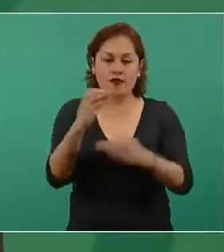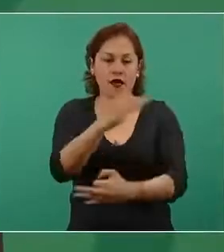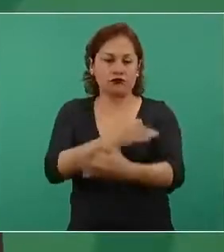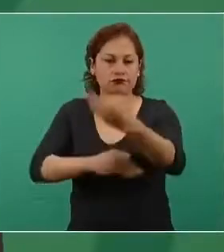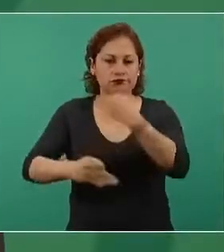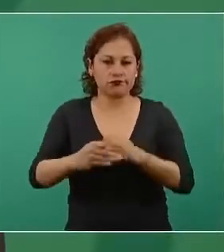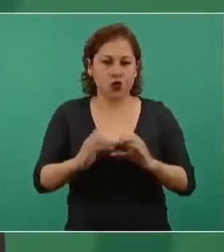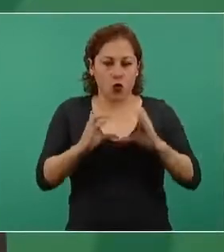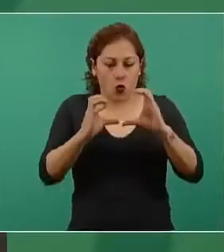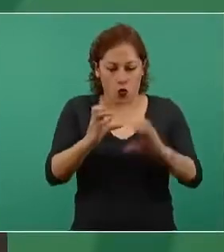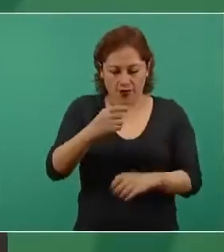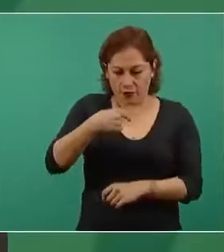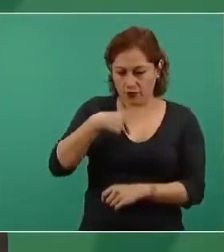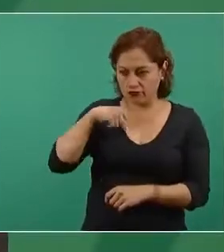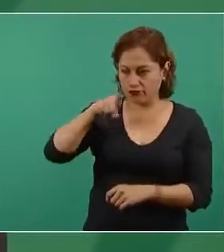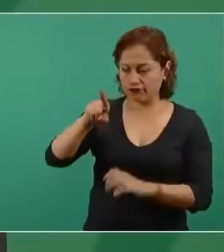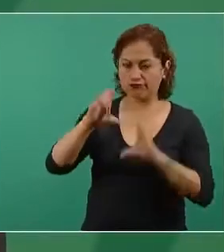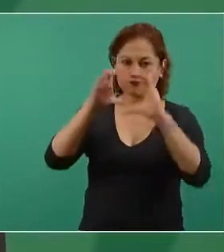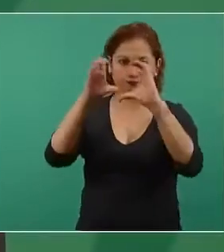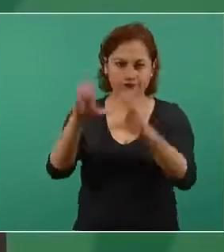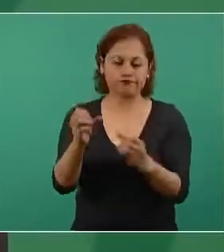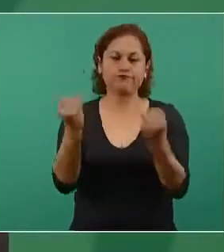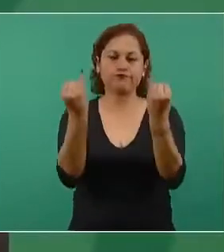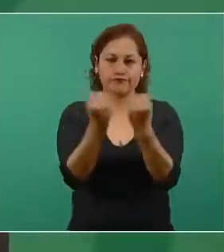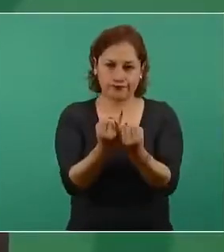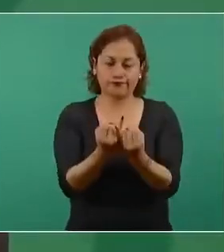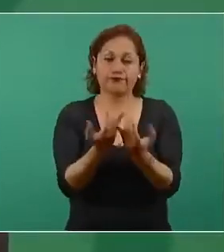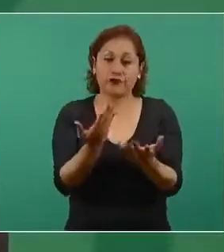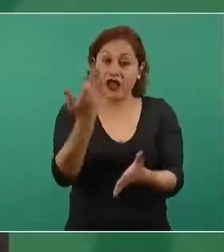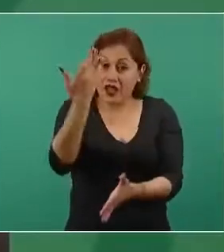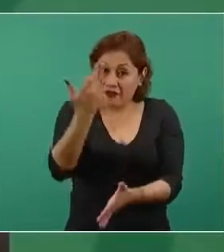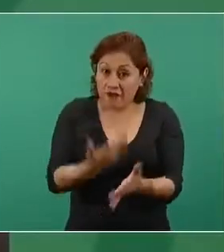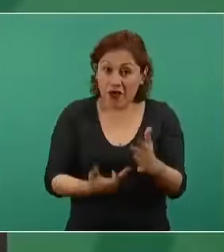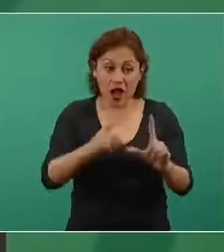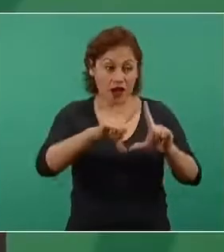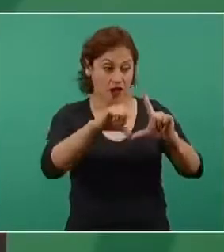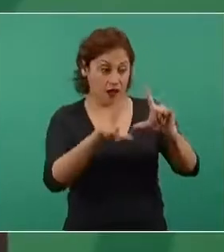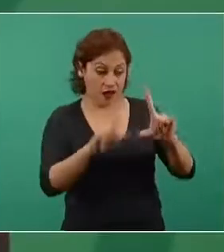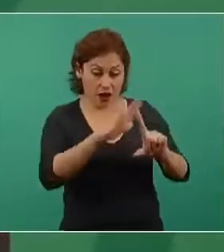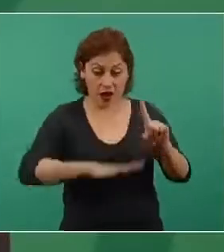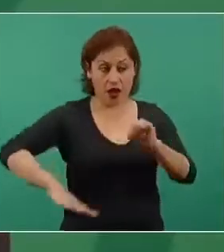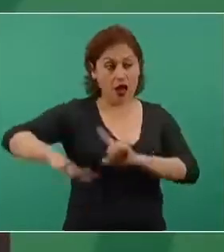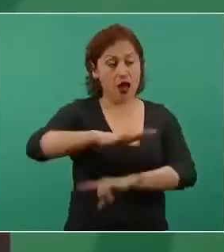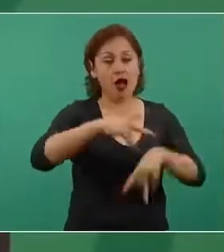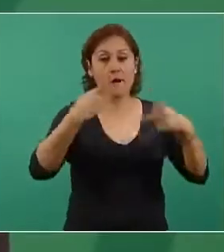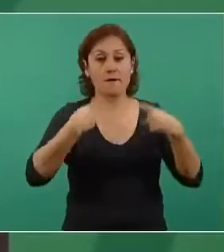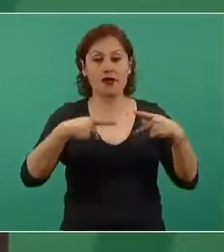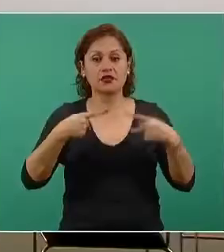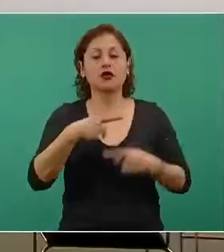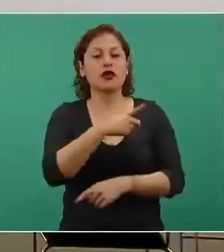muy importante. A lo mejor nos hace falta permear con la población mexicana, pero es muy importante